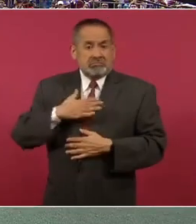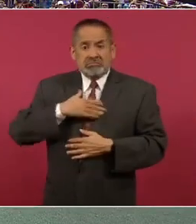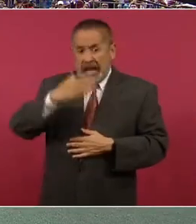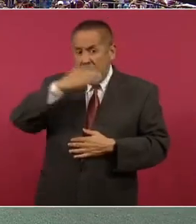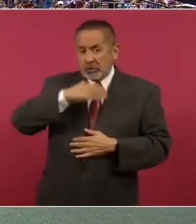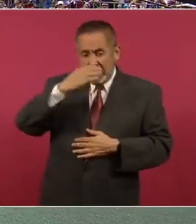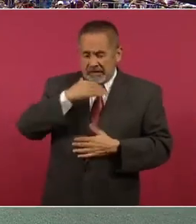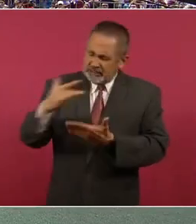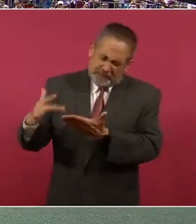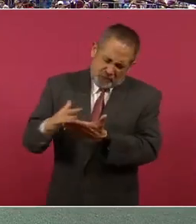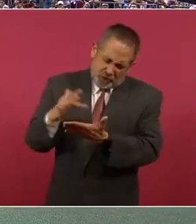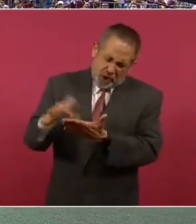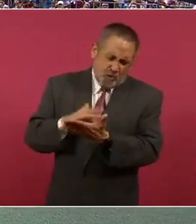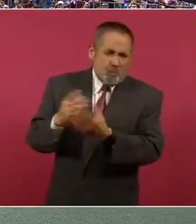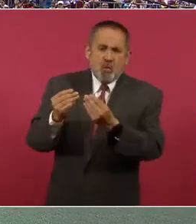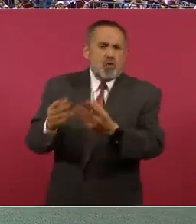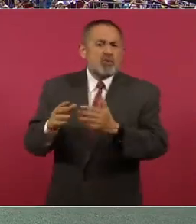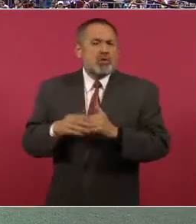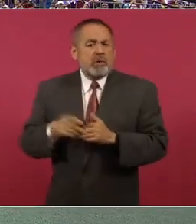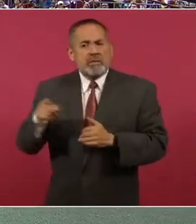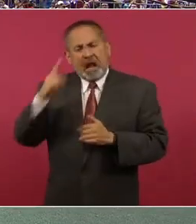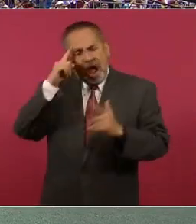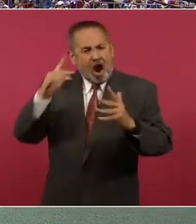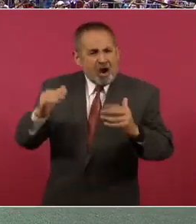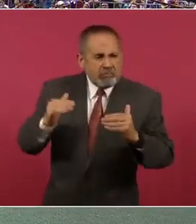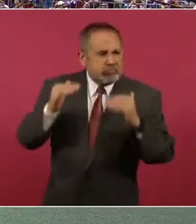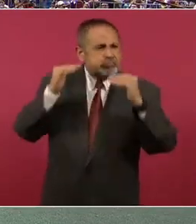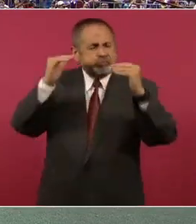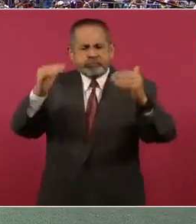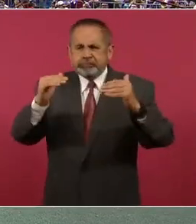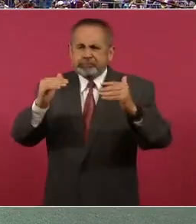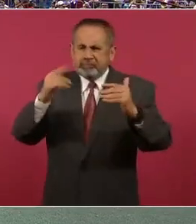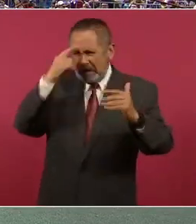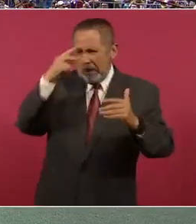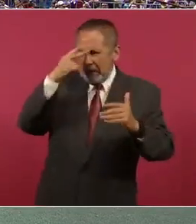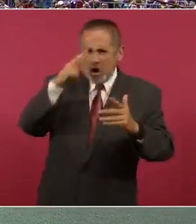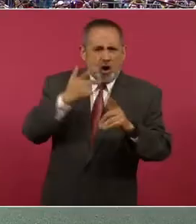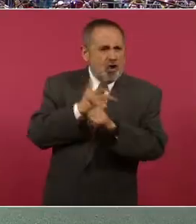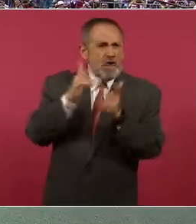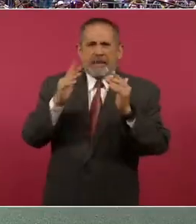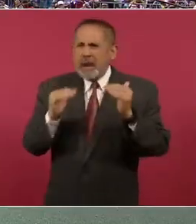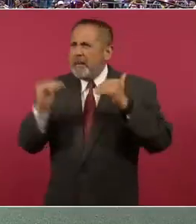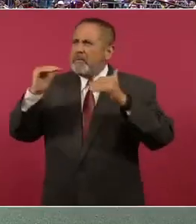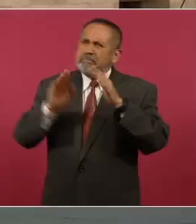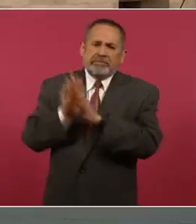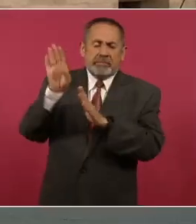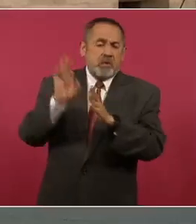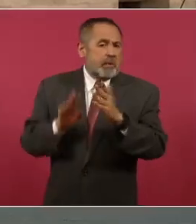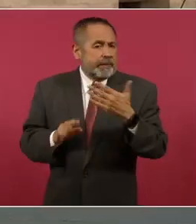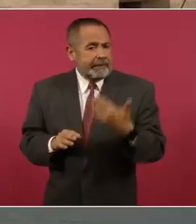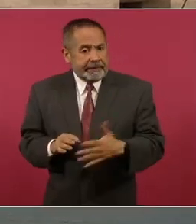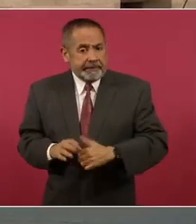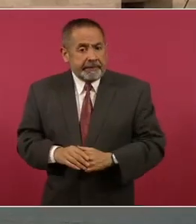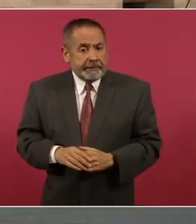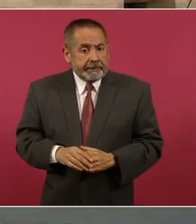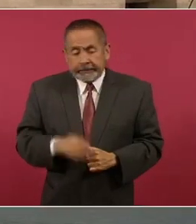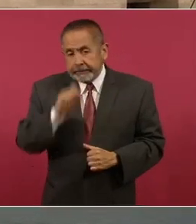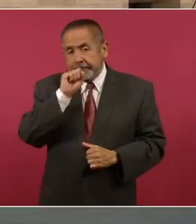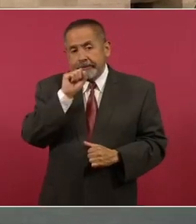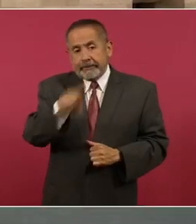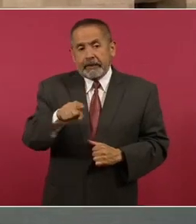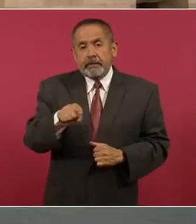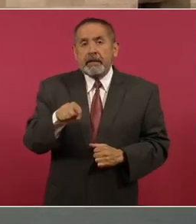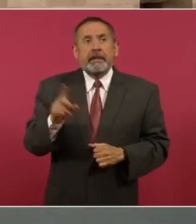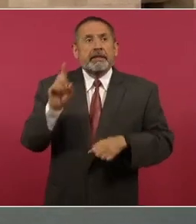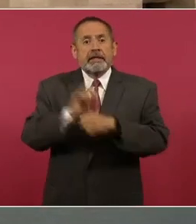su lucha por la soberanía nacional. Por su parte, desde